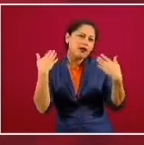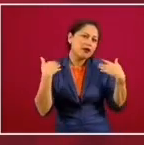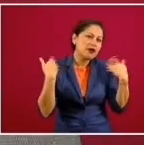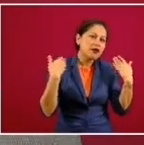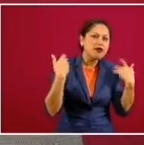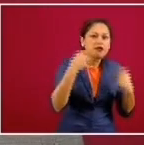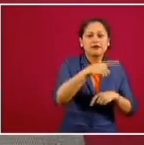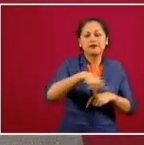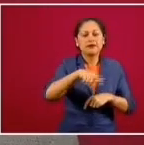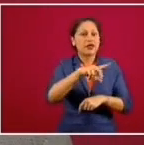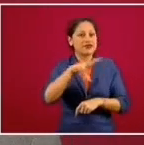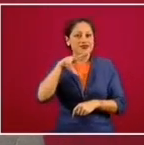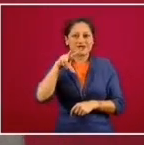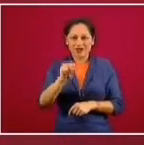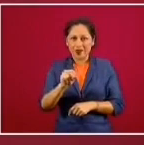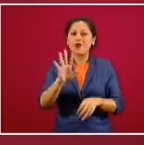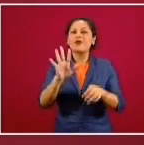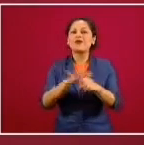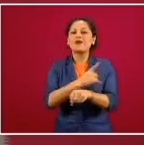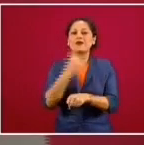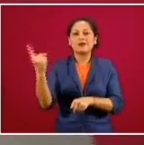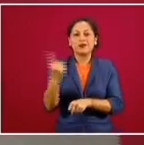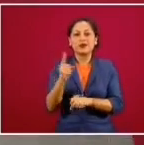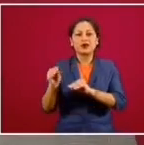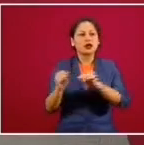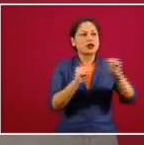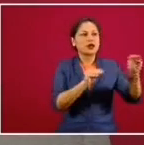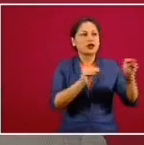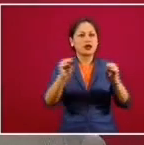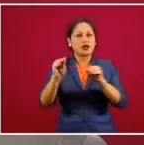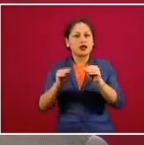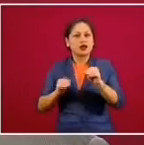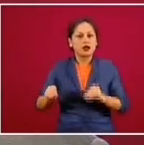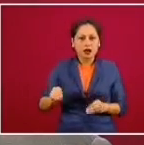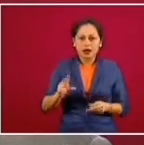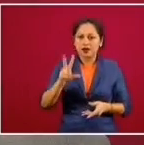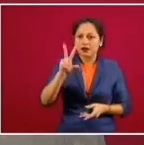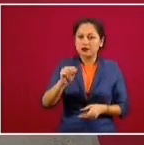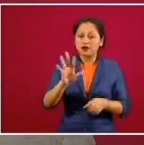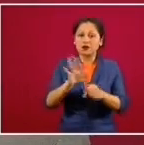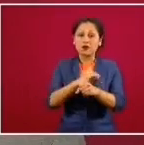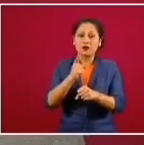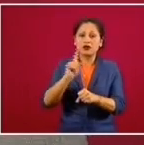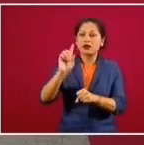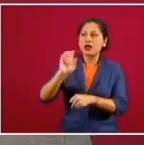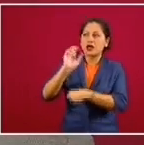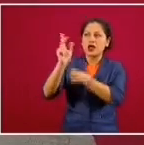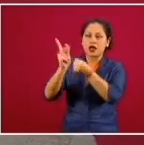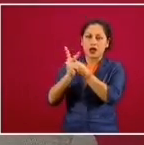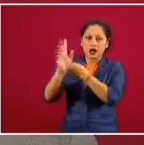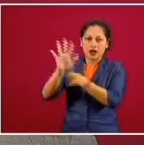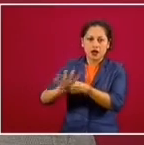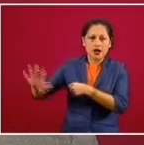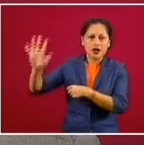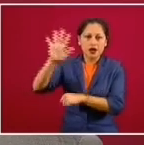desplazamiento como le ocurrió a algunos de los países europeos más afectados. Y logramos evitarlo.